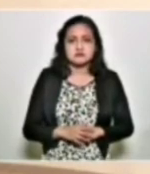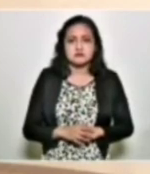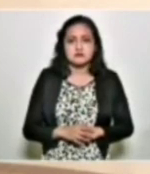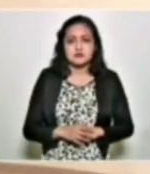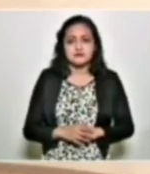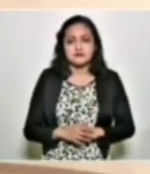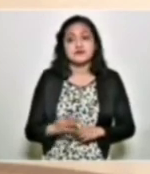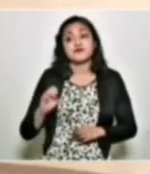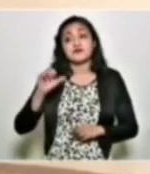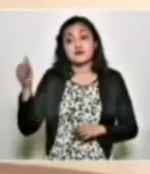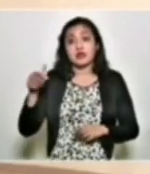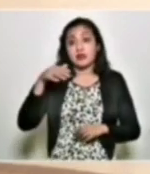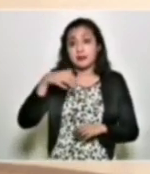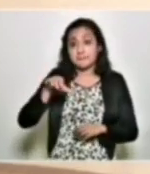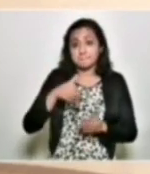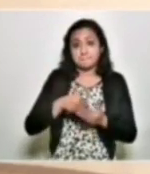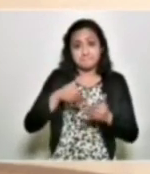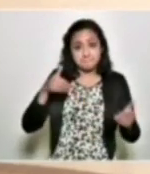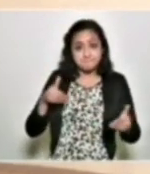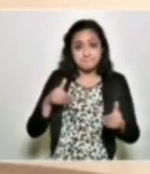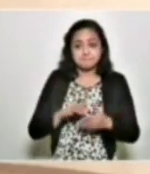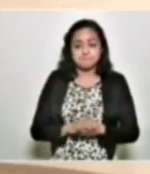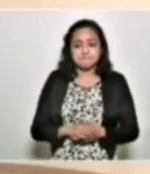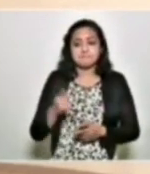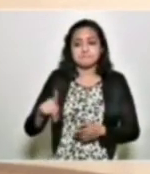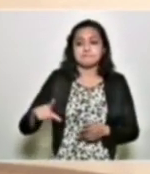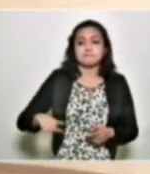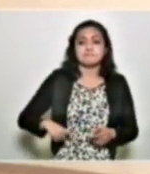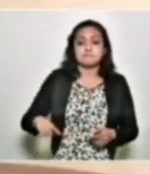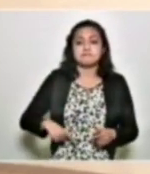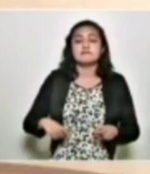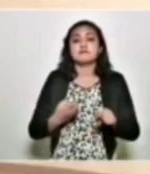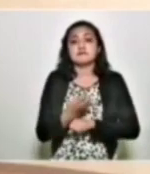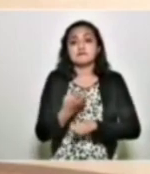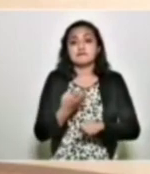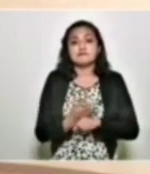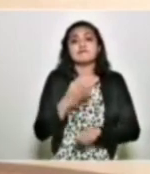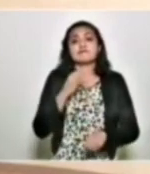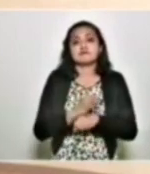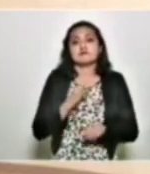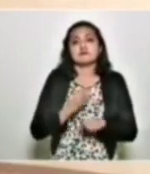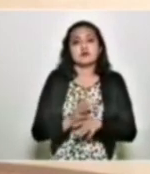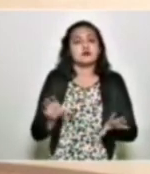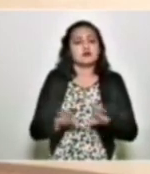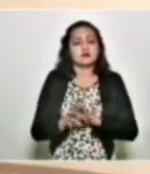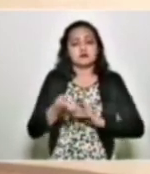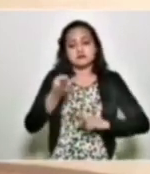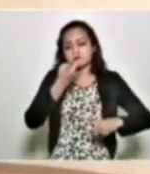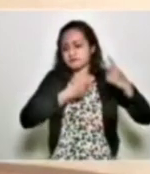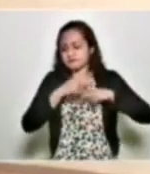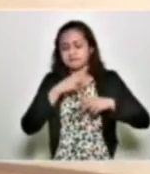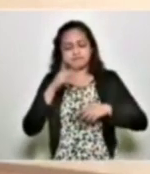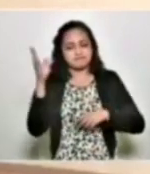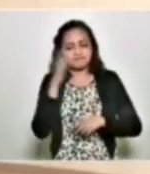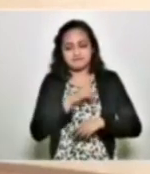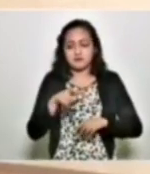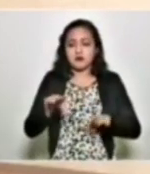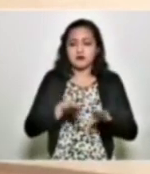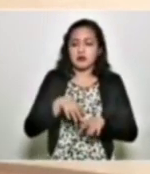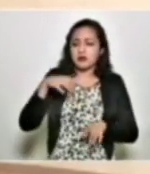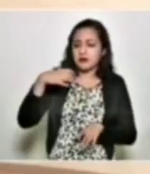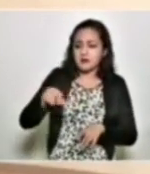en otras campañas el gobierno del estado estaba volcado en la campaña